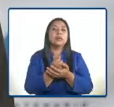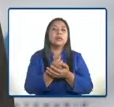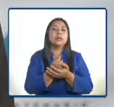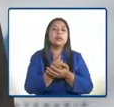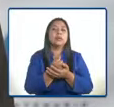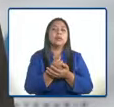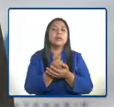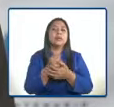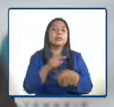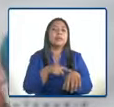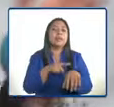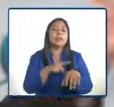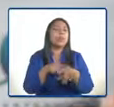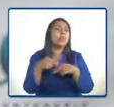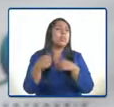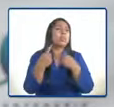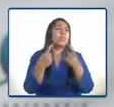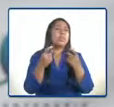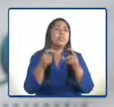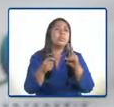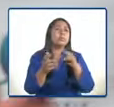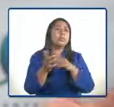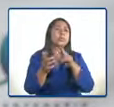El tiempo... Ah, sí, ok.